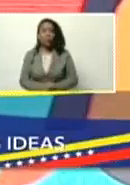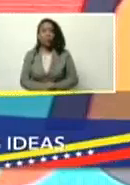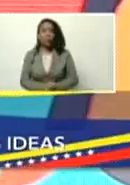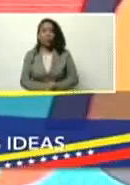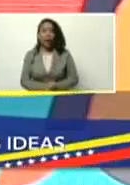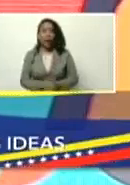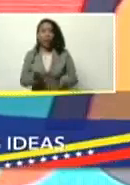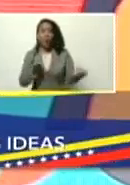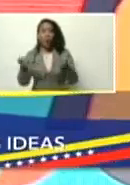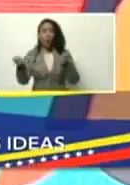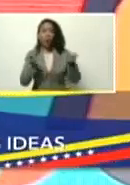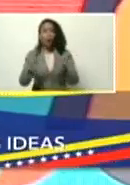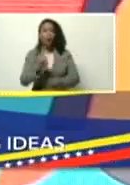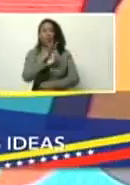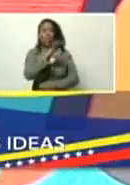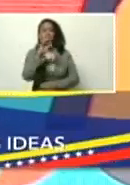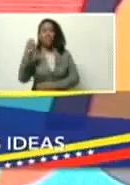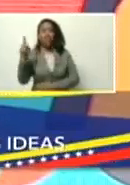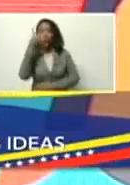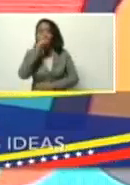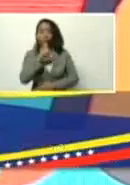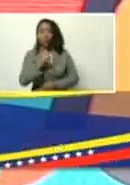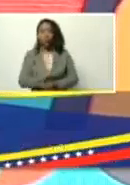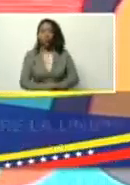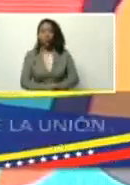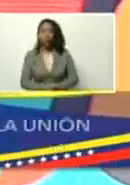el dominio de 300 años